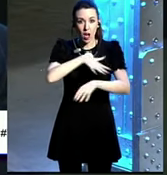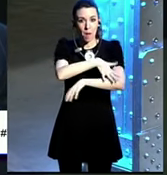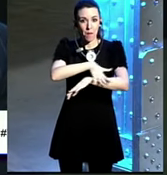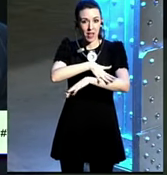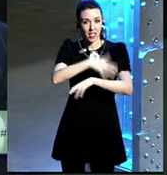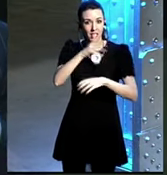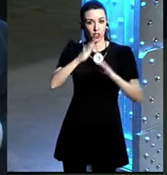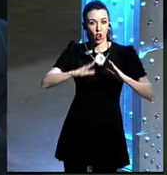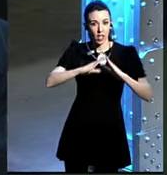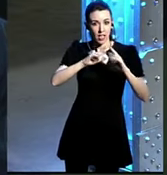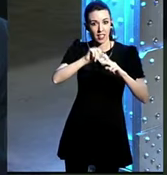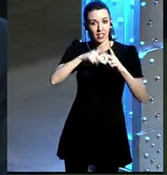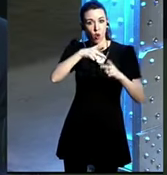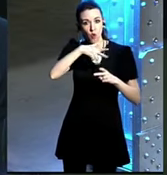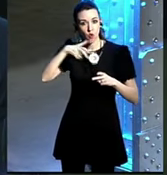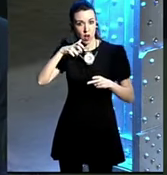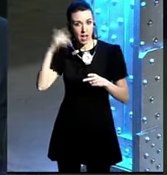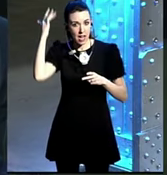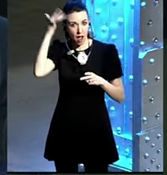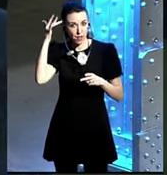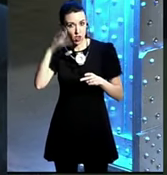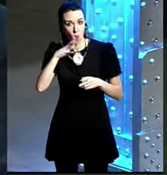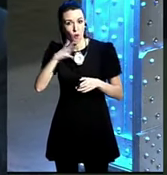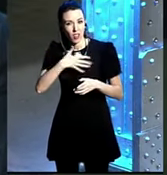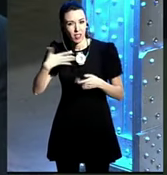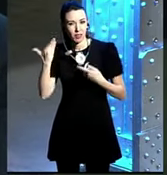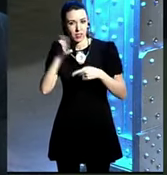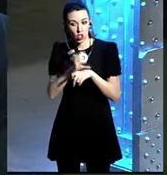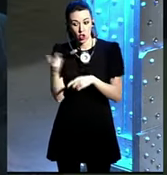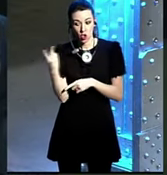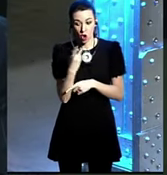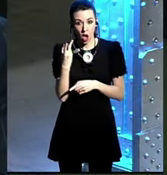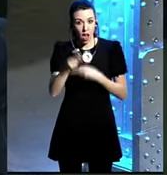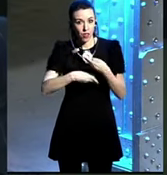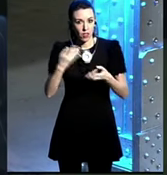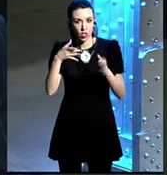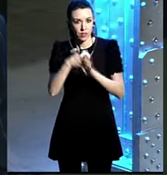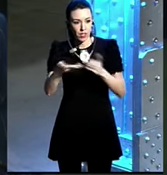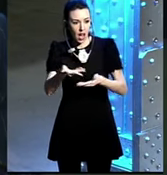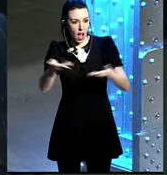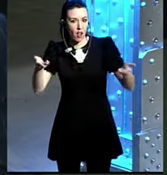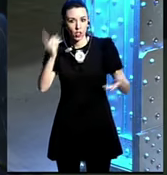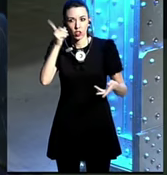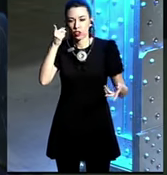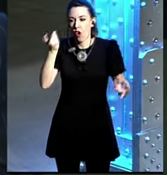de la iglesia y un rabino, porque queríamos representar que lo que estábamos haciendo era algo mucho más amplio que